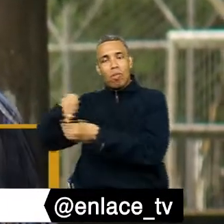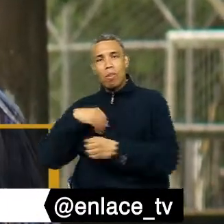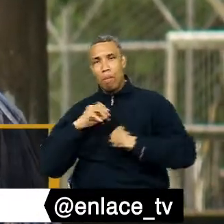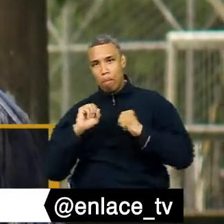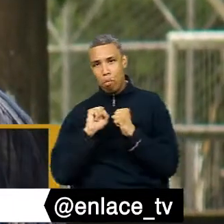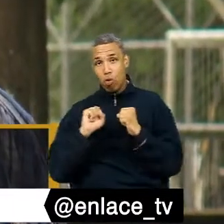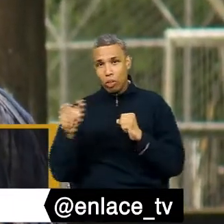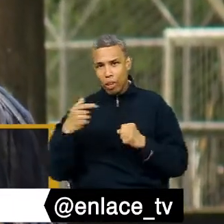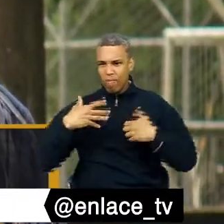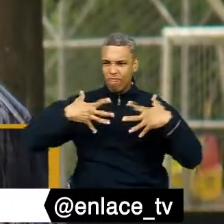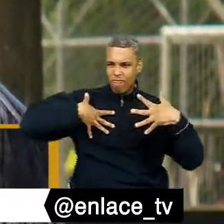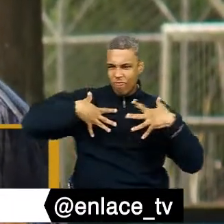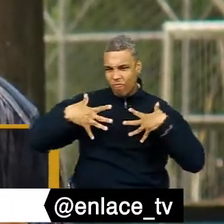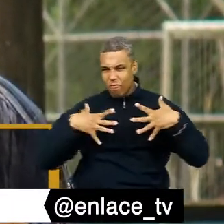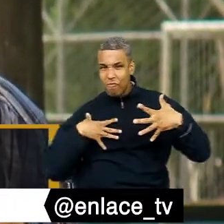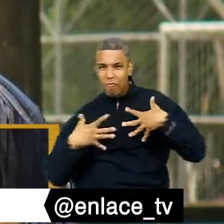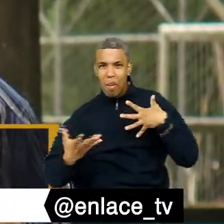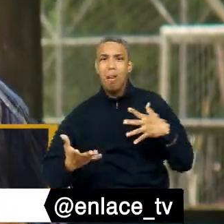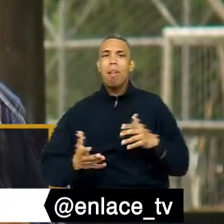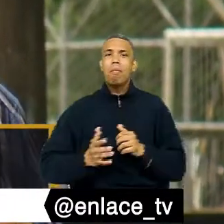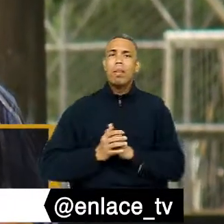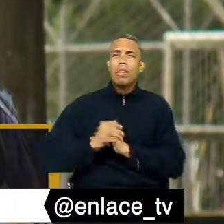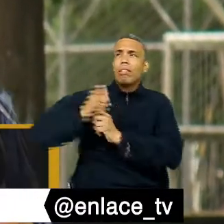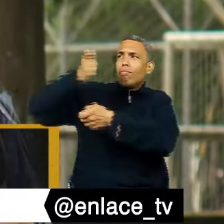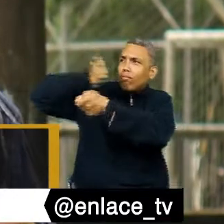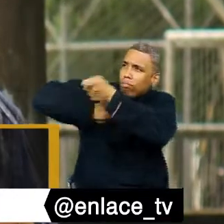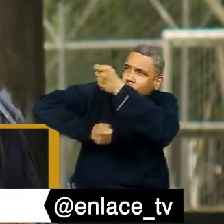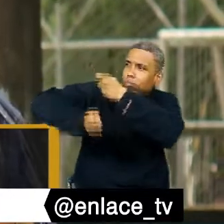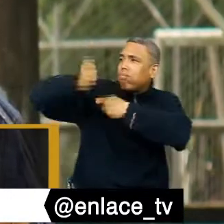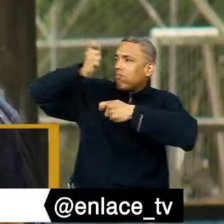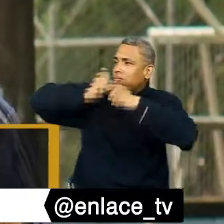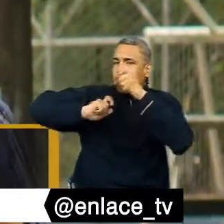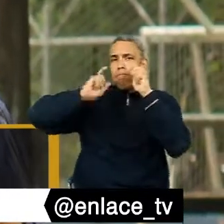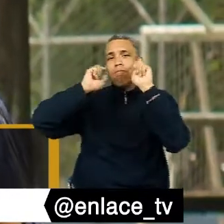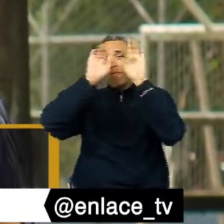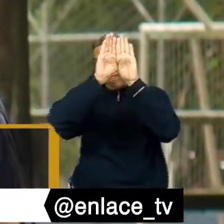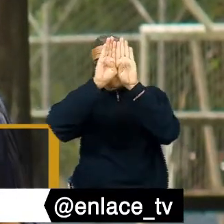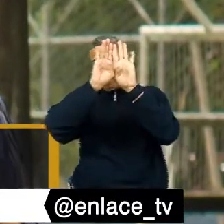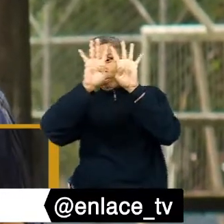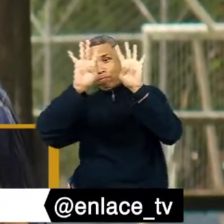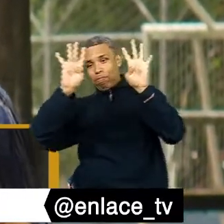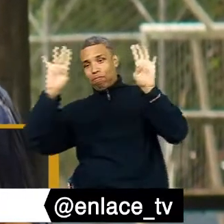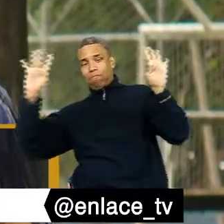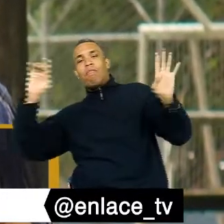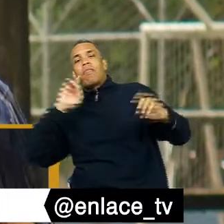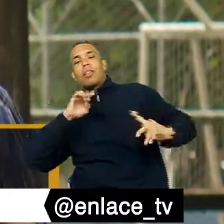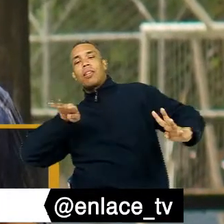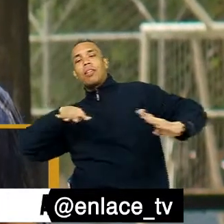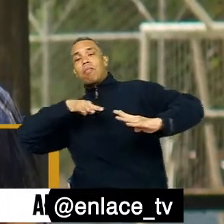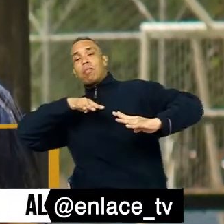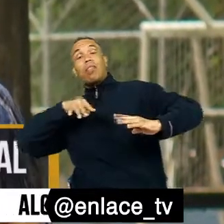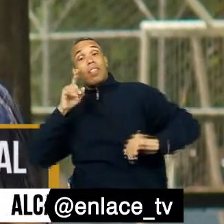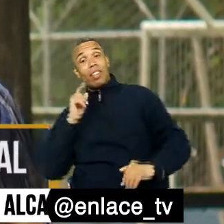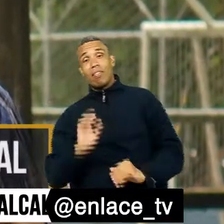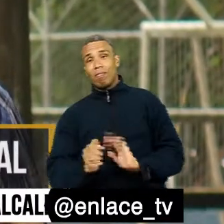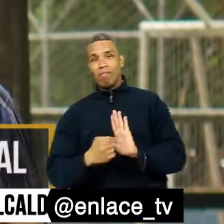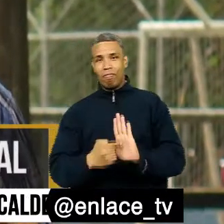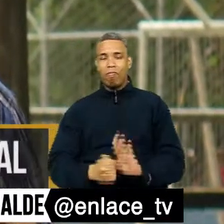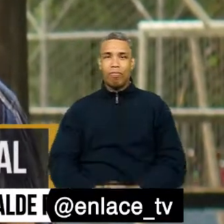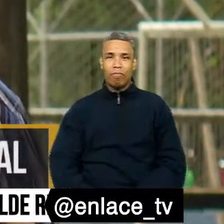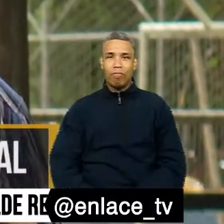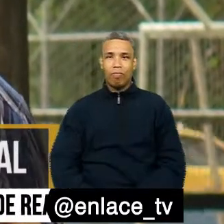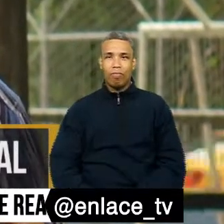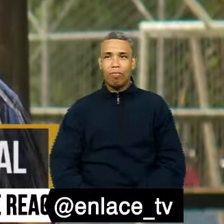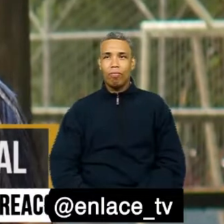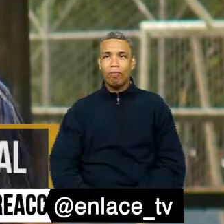un orgullo poder representar a Barranca Bermeja y a nuestro querido departamento Santander con una obra de teatro que se llama